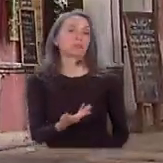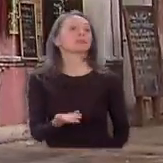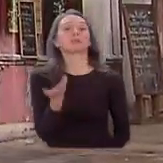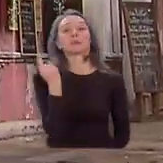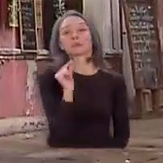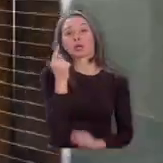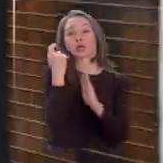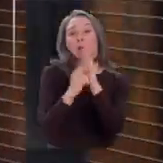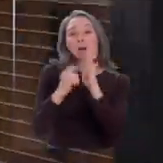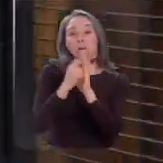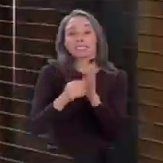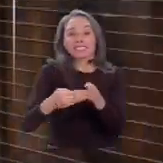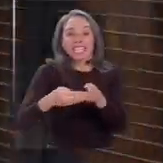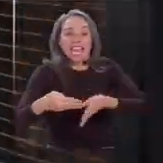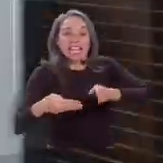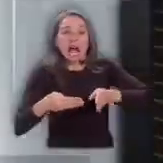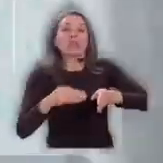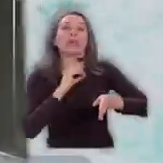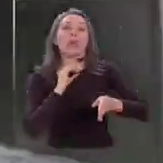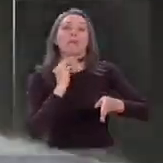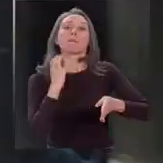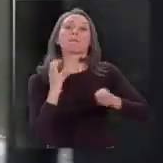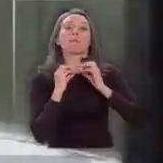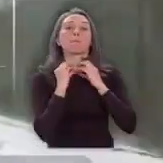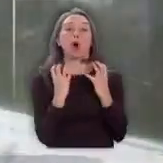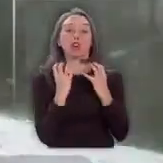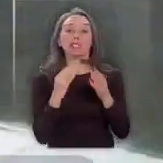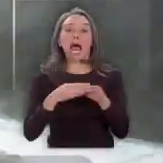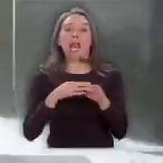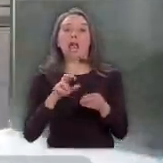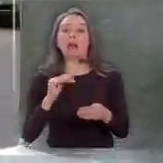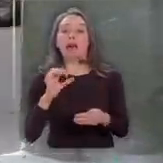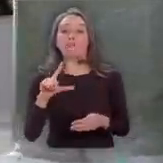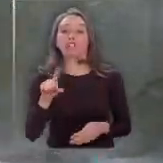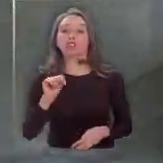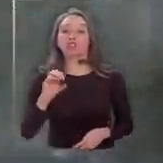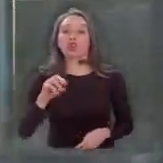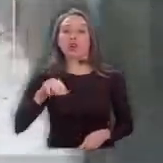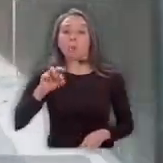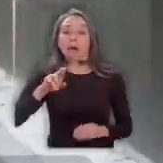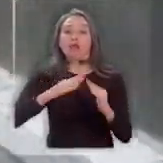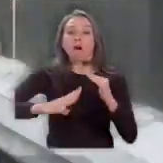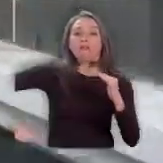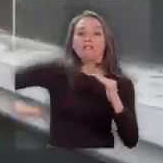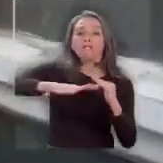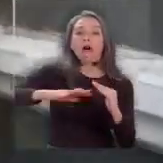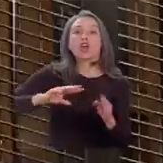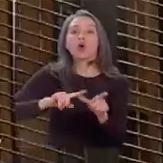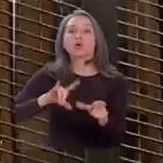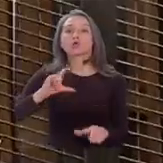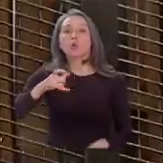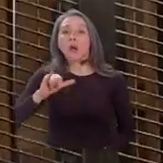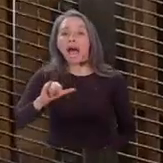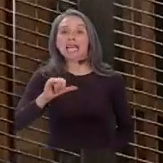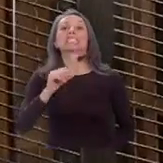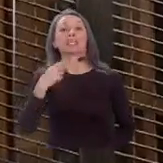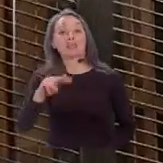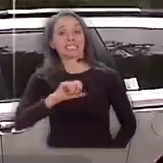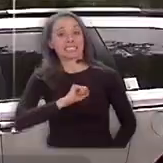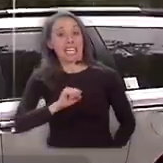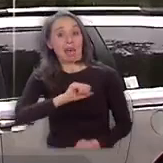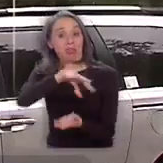Hasta hace un par de meses, en la intersección de Portales con Rafael Sotomayor, en pleno barrio Yungay de la comuna de Santiago, funcionaban tres